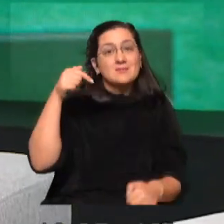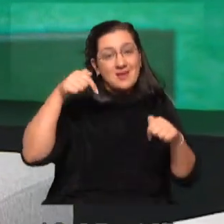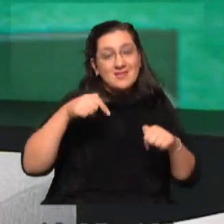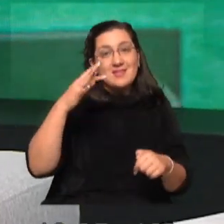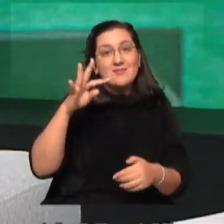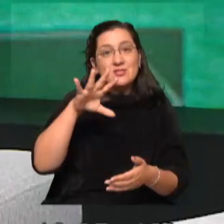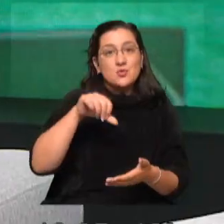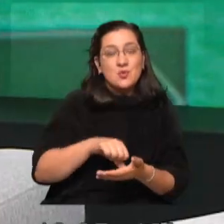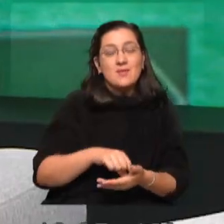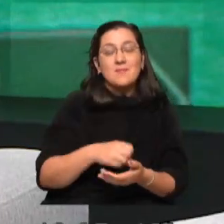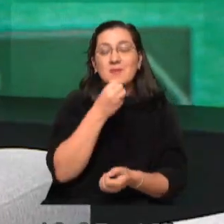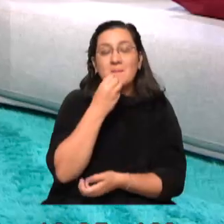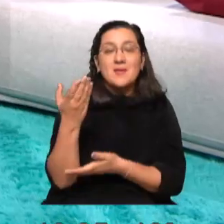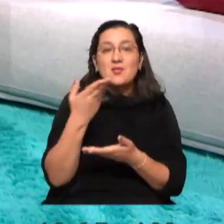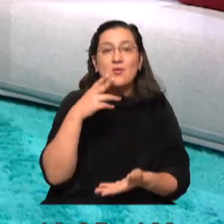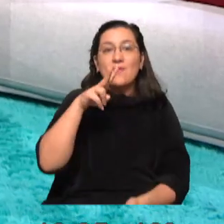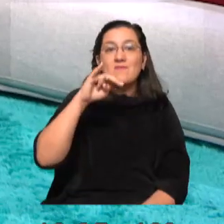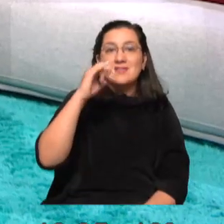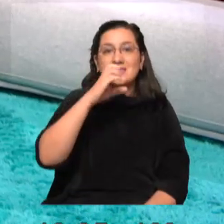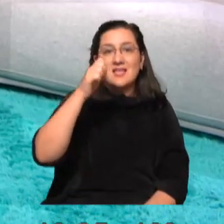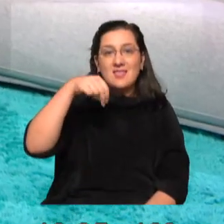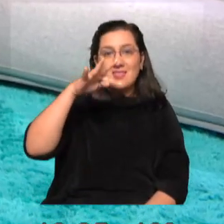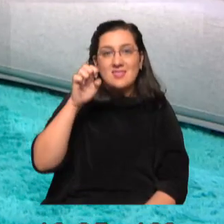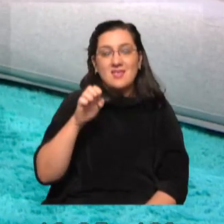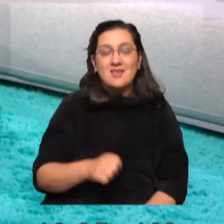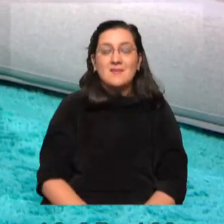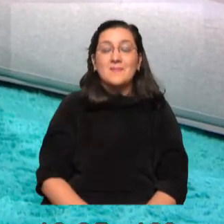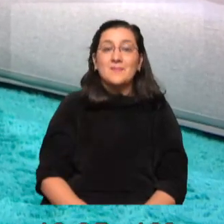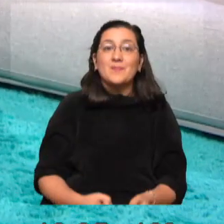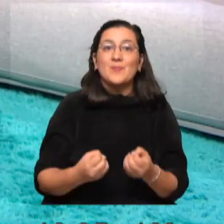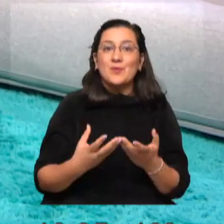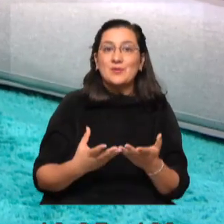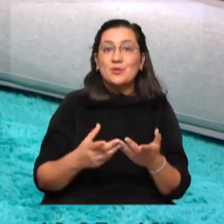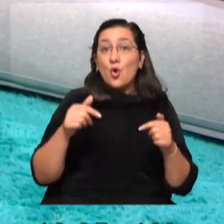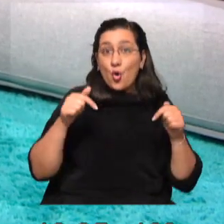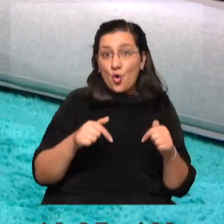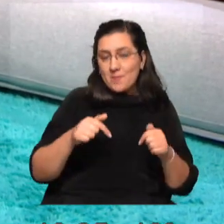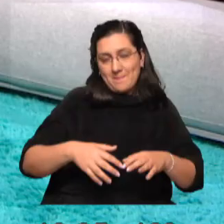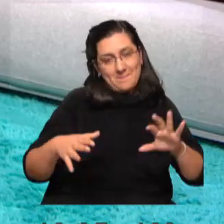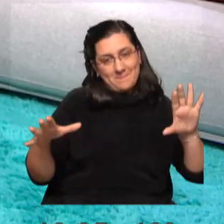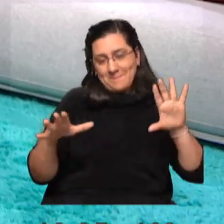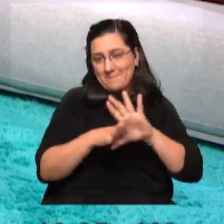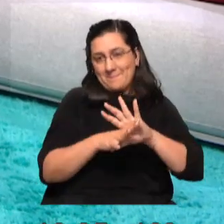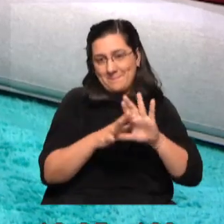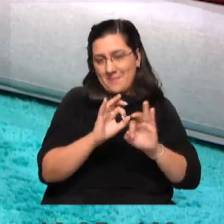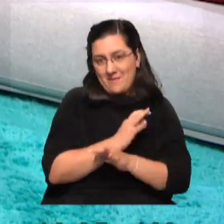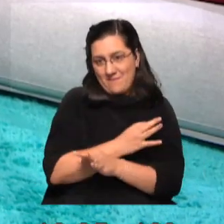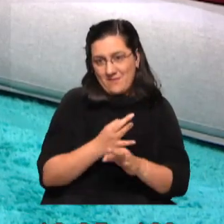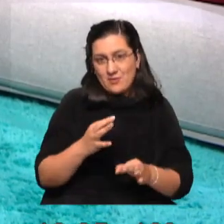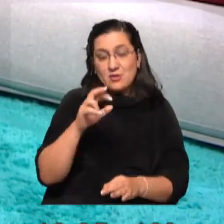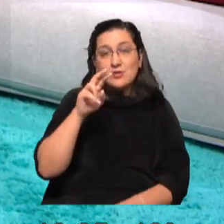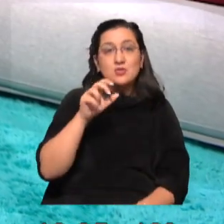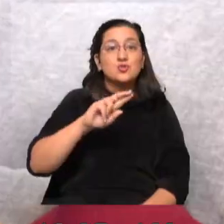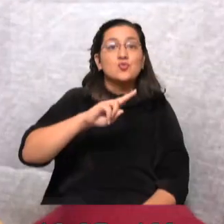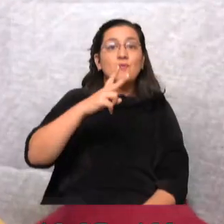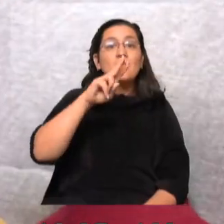Ciudad. Bienvenido, Vicente Tortarolo. ¿Cómo estás? Bien, de bien. Muchas gracias. Bueno, Vicente, que hoy le calza perfecto esto de la Sub-23, porque tenés 22 años,